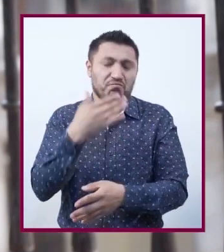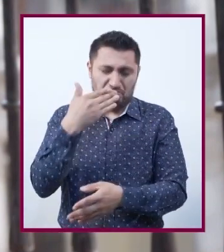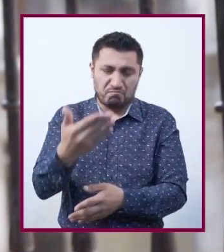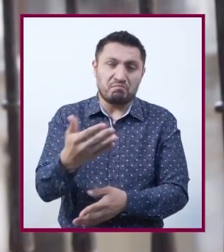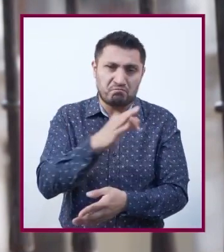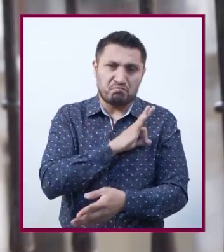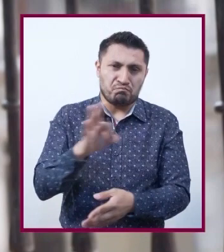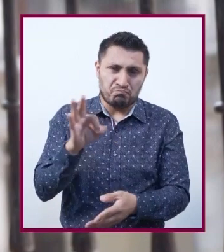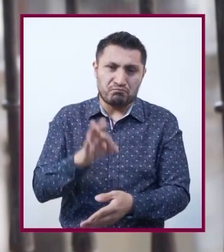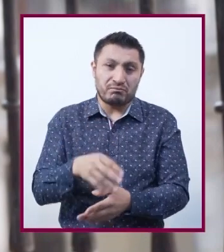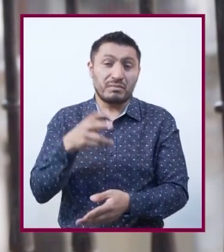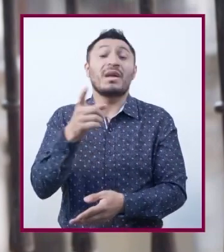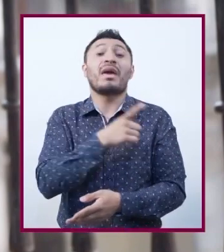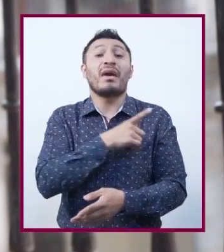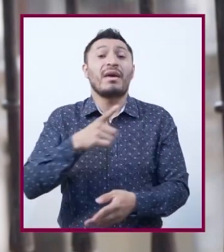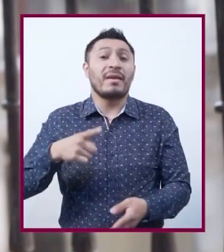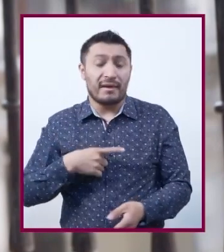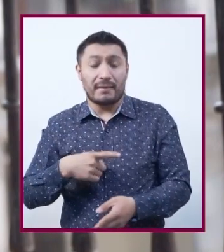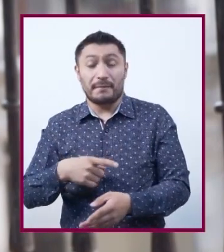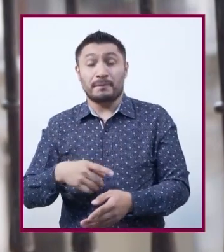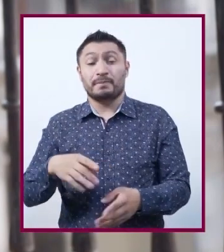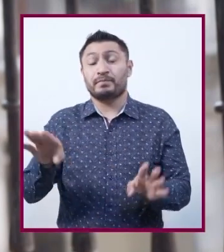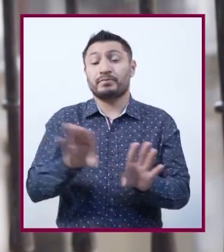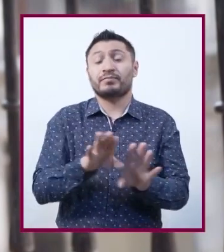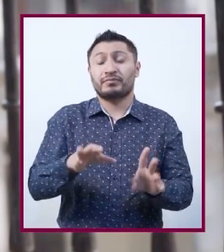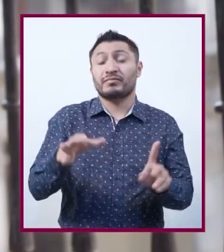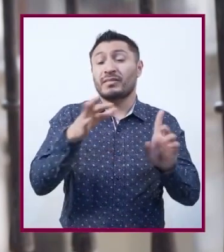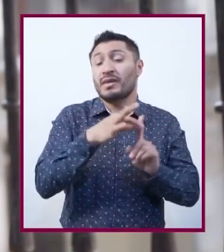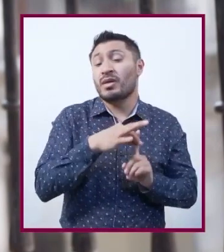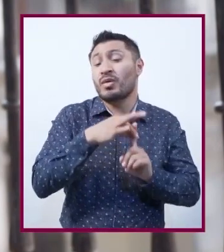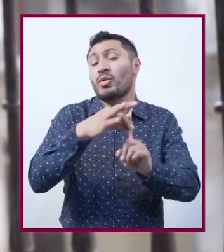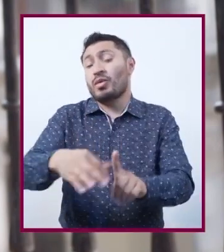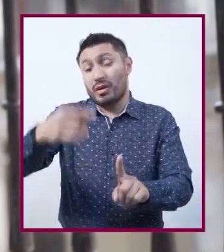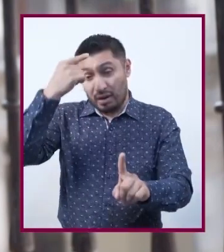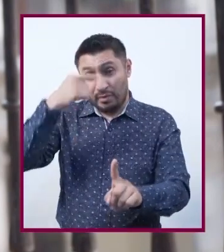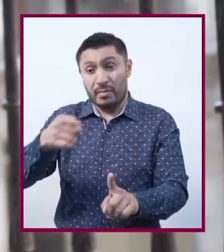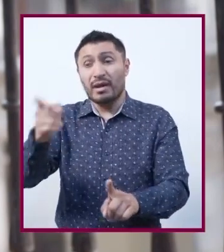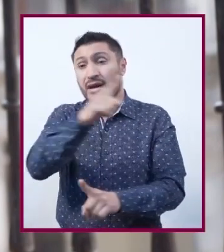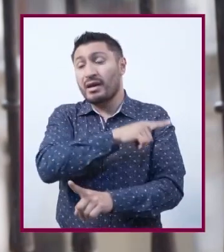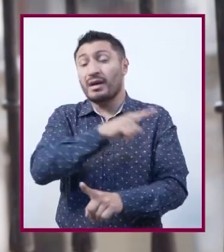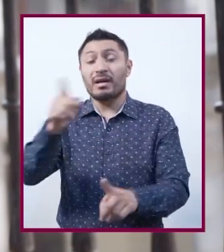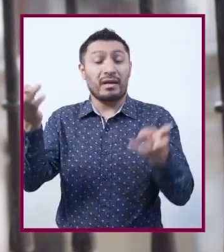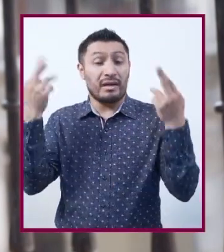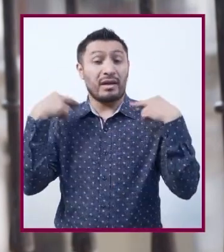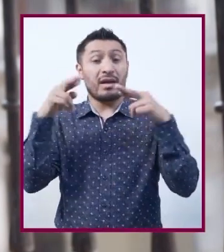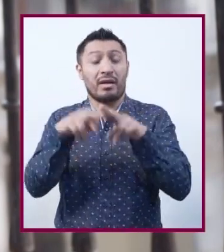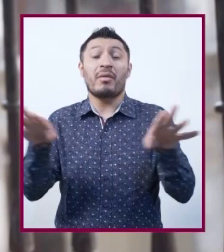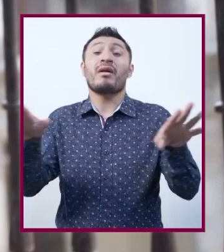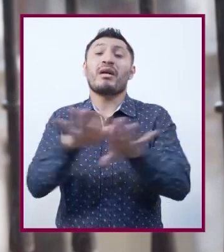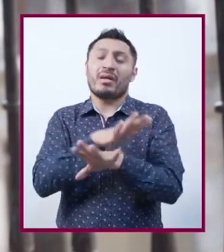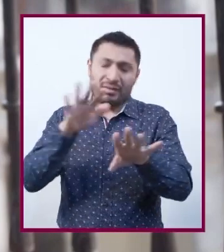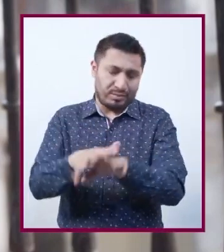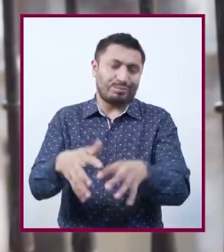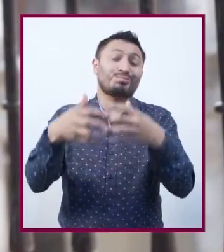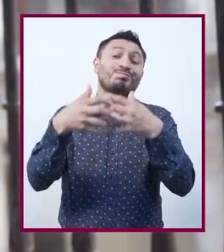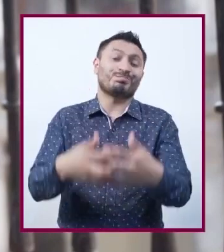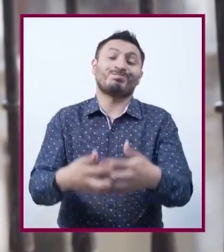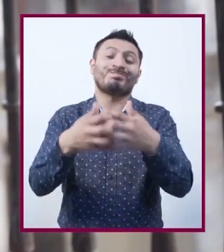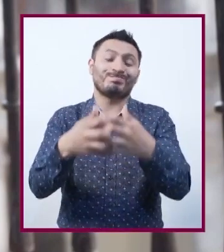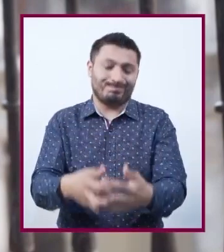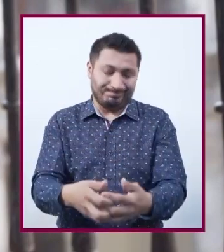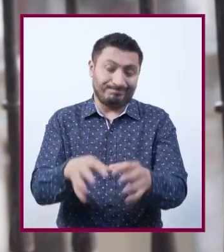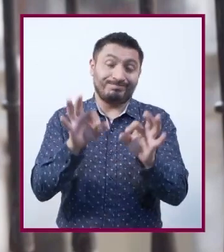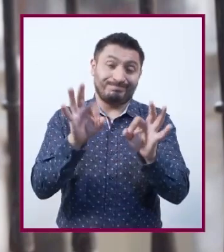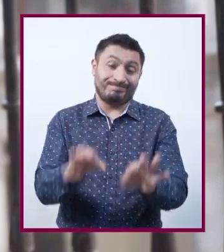es posible hacerlo, y lo tenemos que dirigir para que sean los docentes los que cambien el